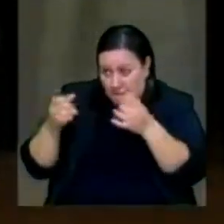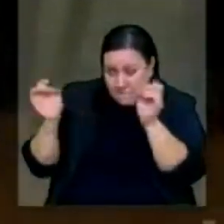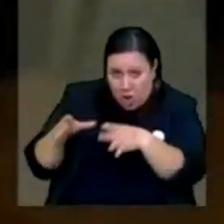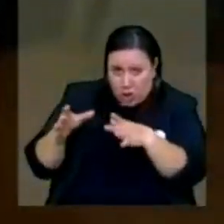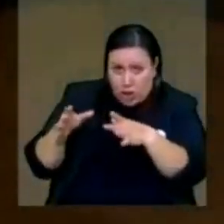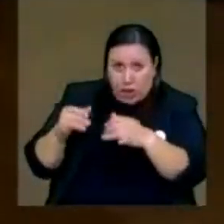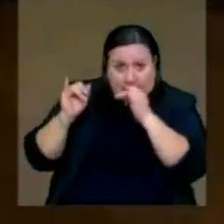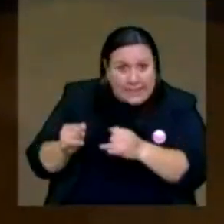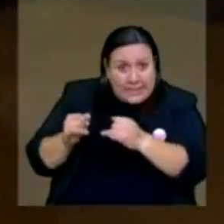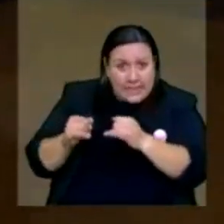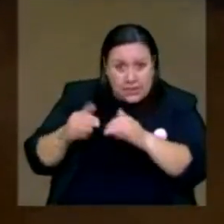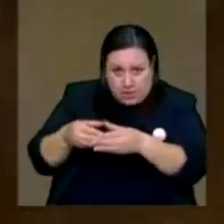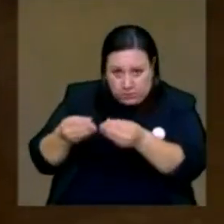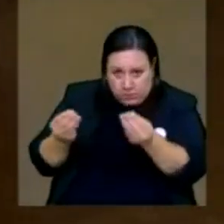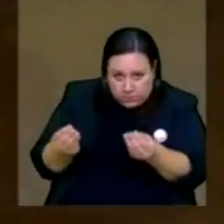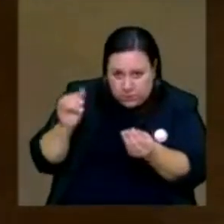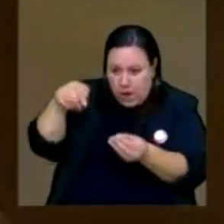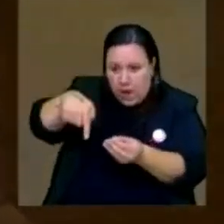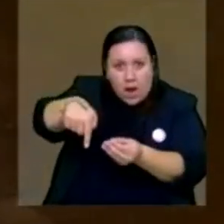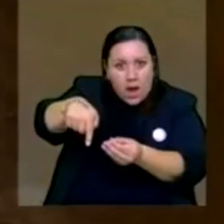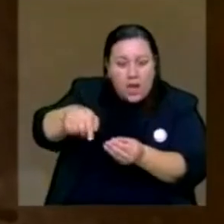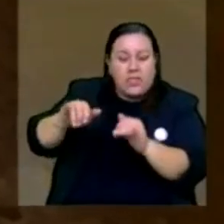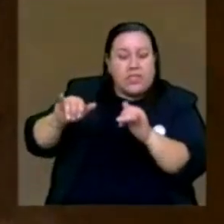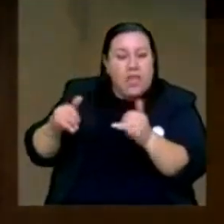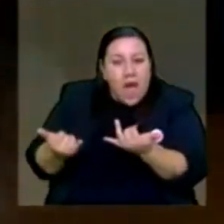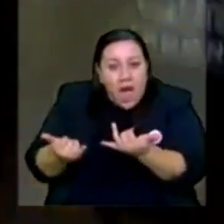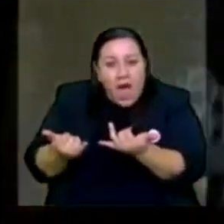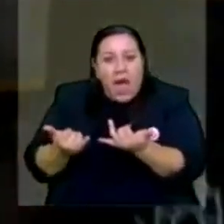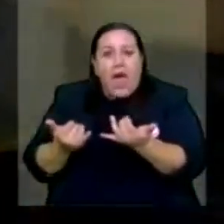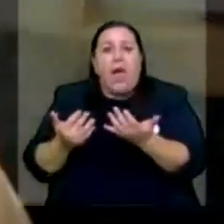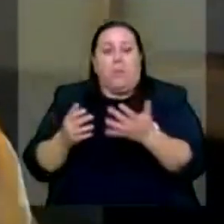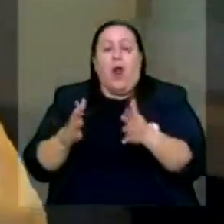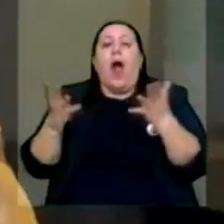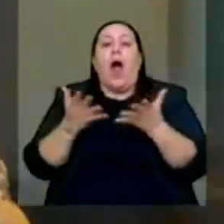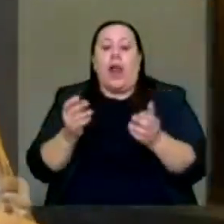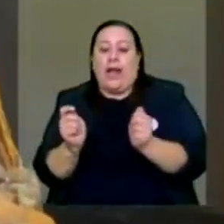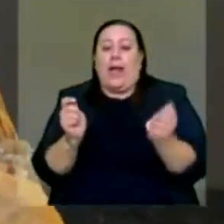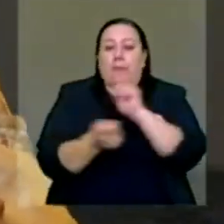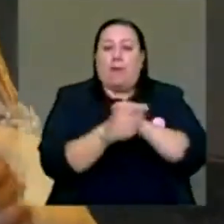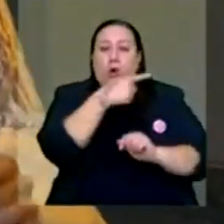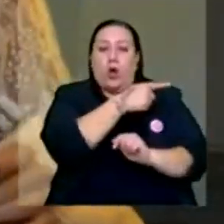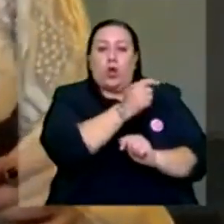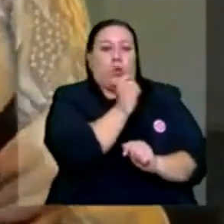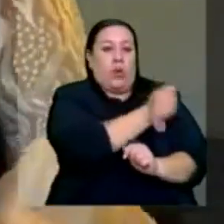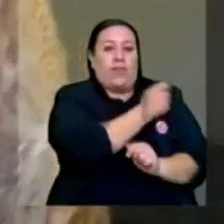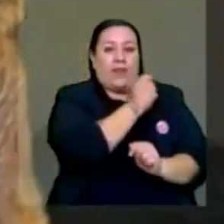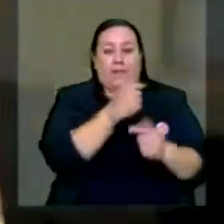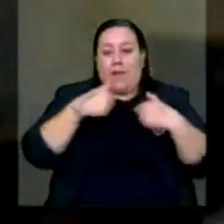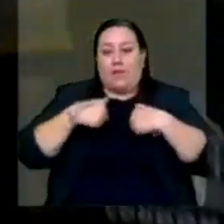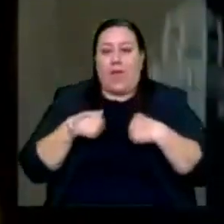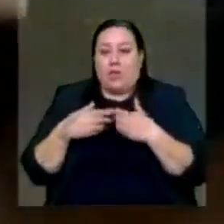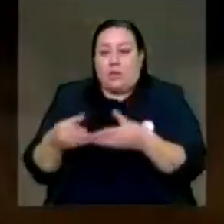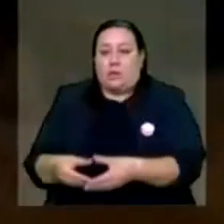¿Acá está tu baraja? No, me caigo y no me levanto. Escúchame, Joaquín, ahora haces voz de periodista, me sostenés el micro, por favor.